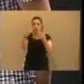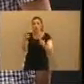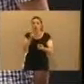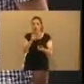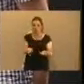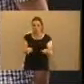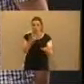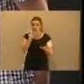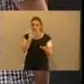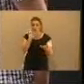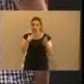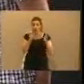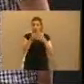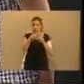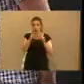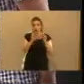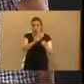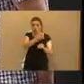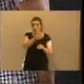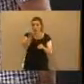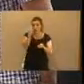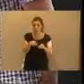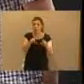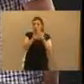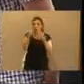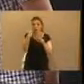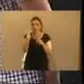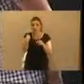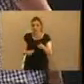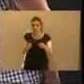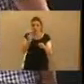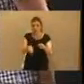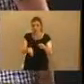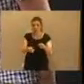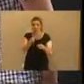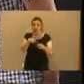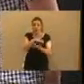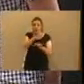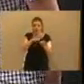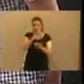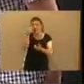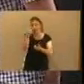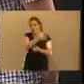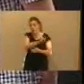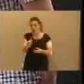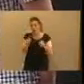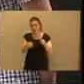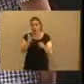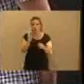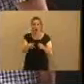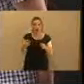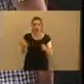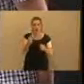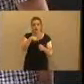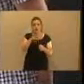sus partidos están endeudados a la vez con las mismas entidades financieras. Vemos demasiados conflictos de intereses. Y lo que es peor, también vemos